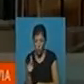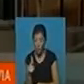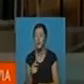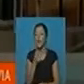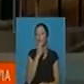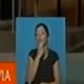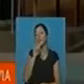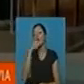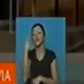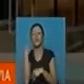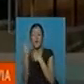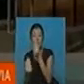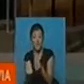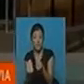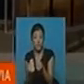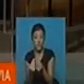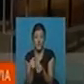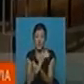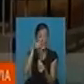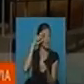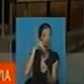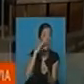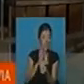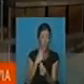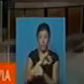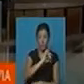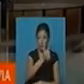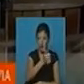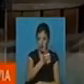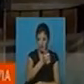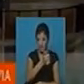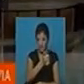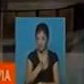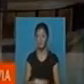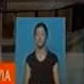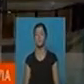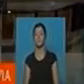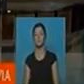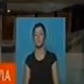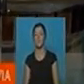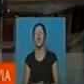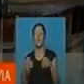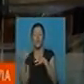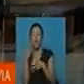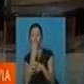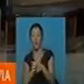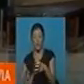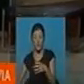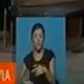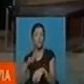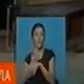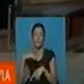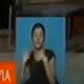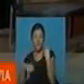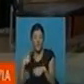puede ganar la próxima elección. No es una cuestión de que el único puede ganar la elección, en parte por la debilidad de la oposición que ha sido muy errática durante